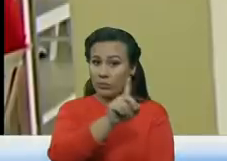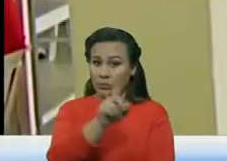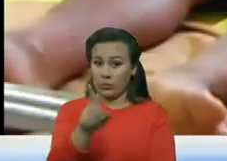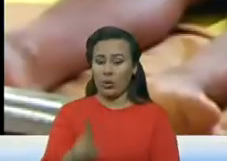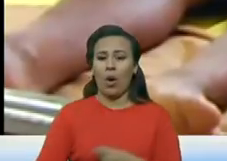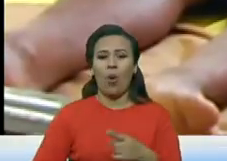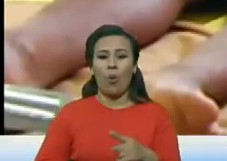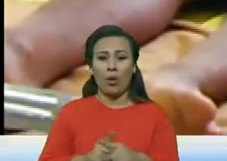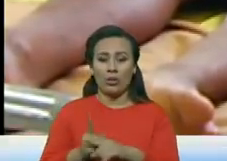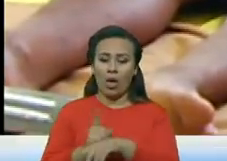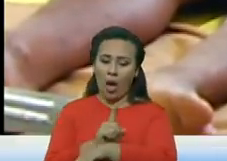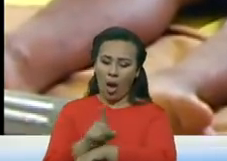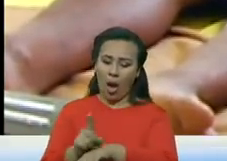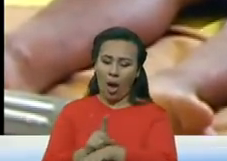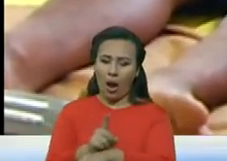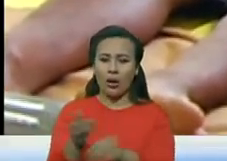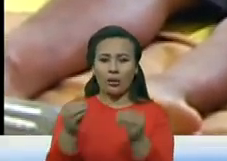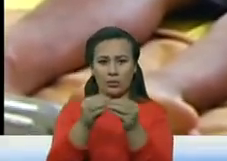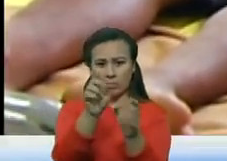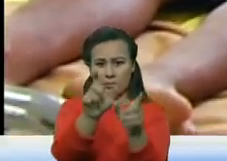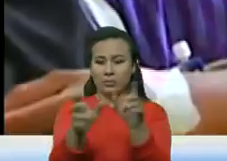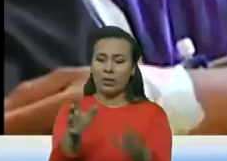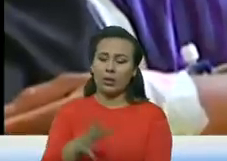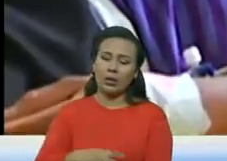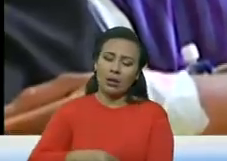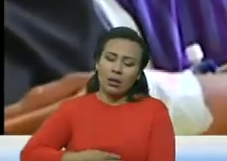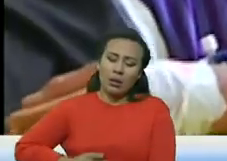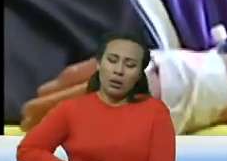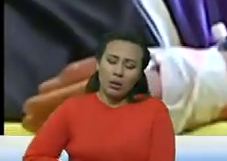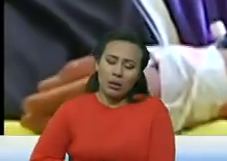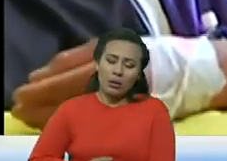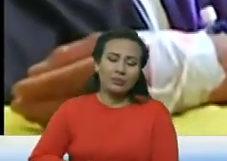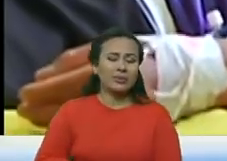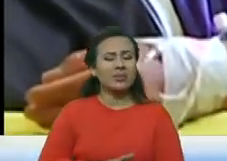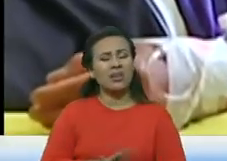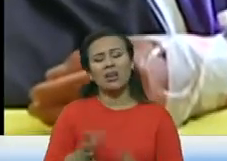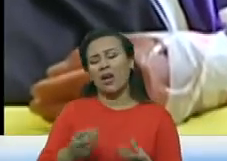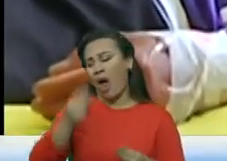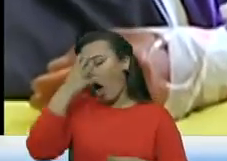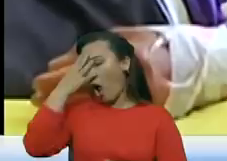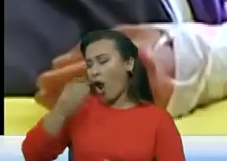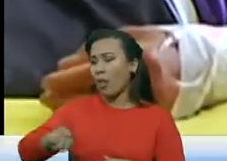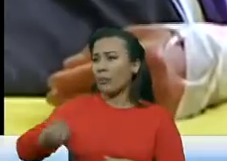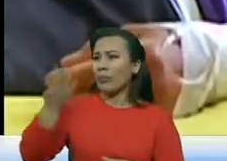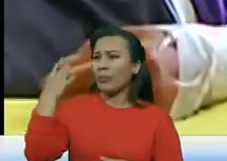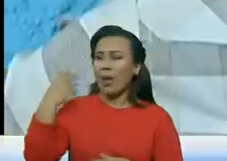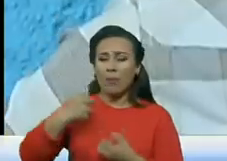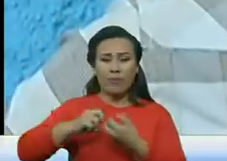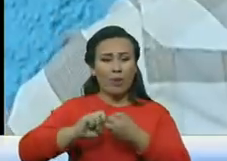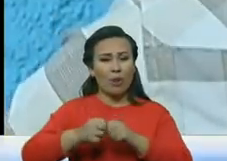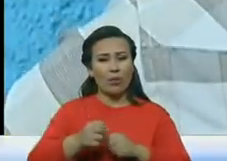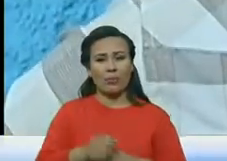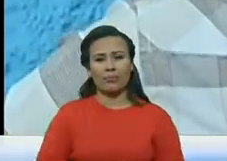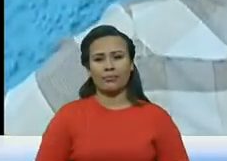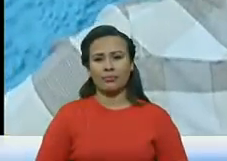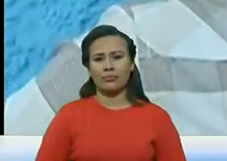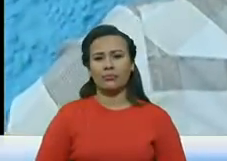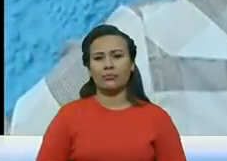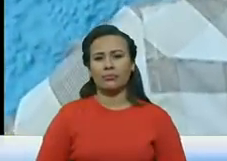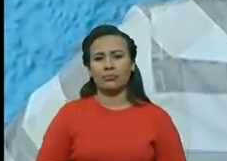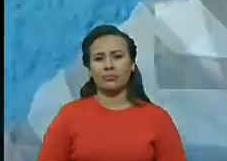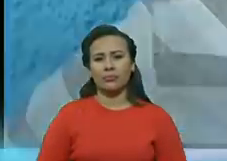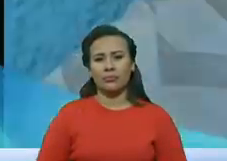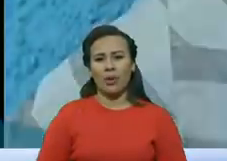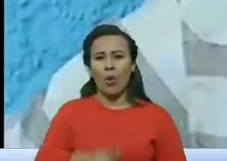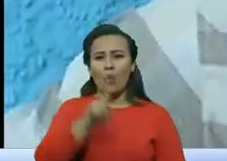pasan las horas, más de estos ciudadanos que fueron intoxicados solo quieren pasar esa trágica página de sus vidas. Yo, o sea, ya nomás me quedan